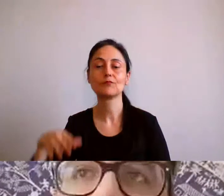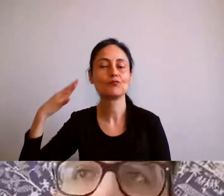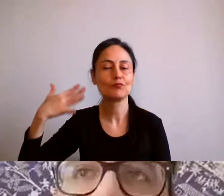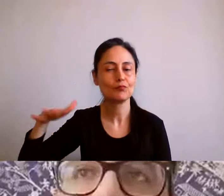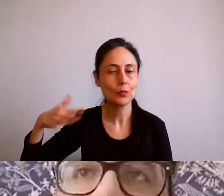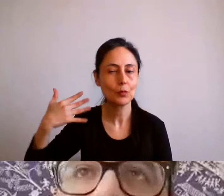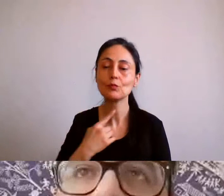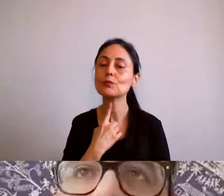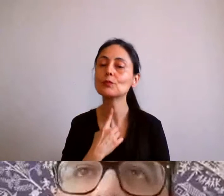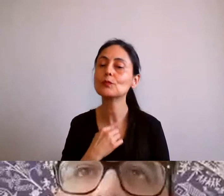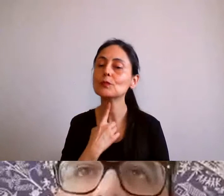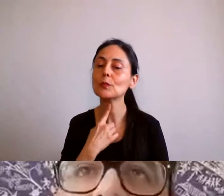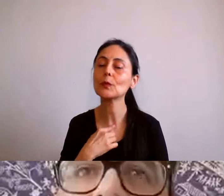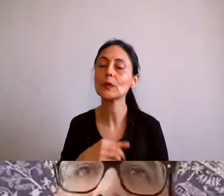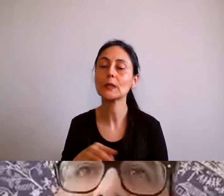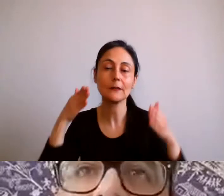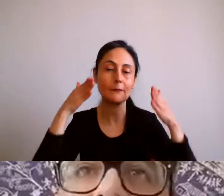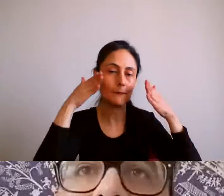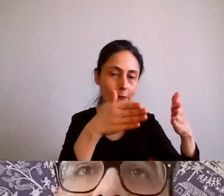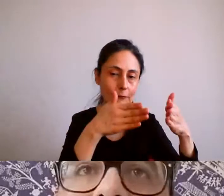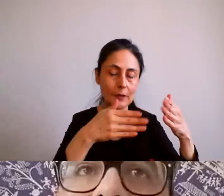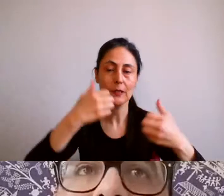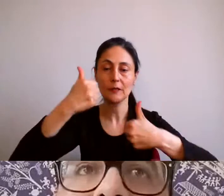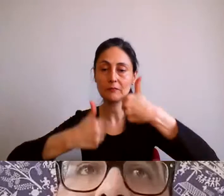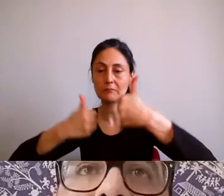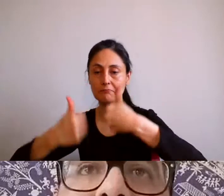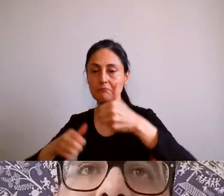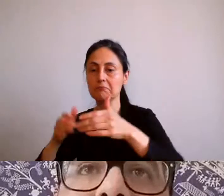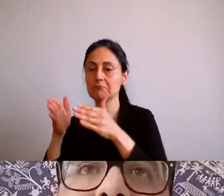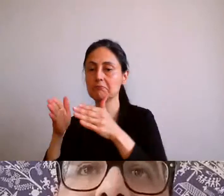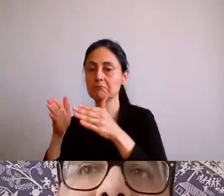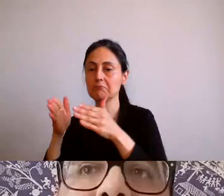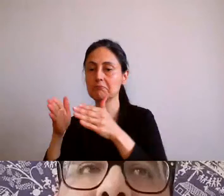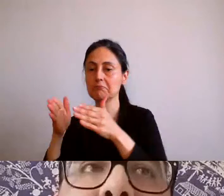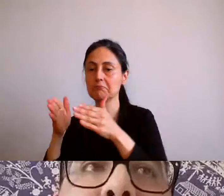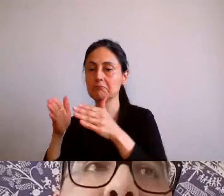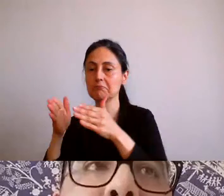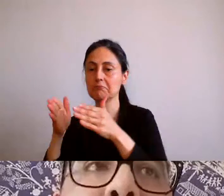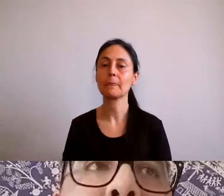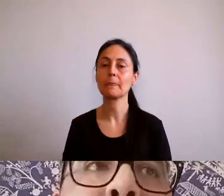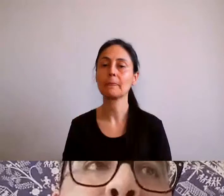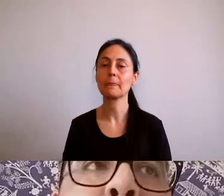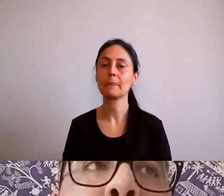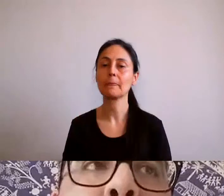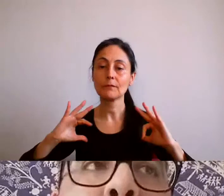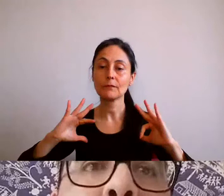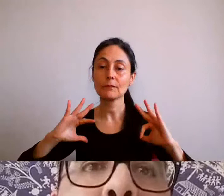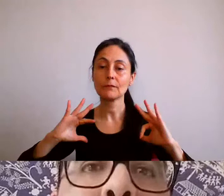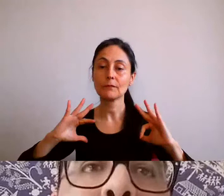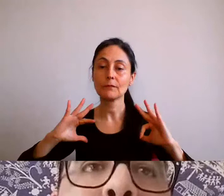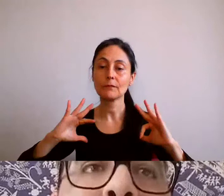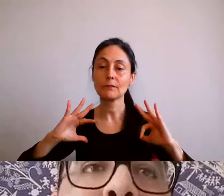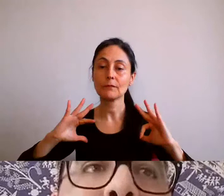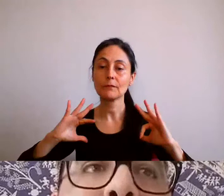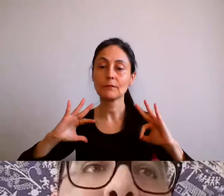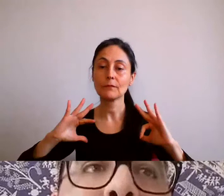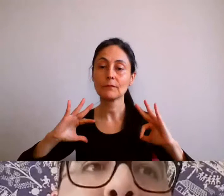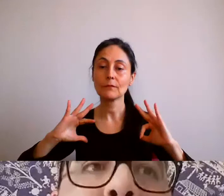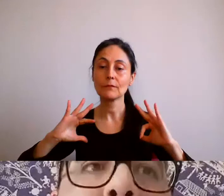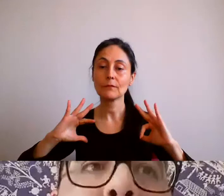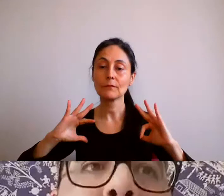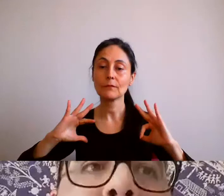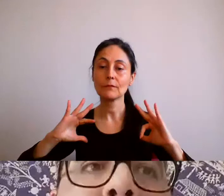enfoques desde sus respectivas profesiones y disciplinas. Felicitar a los organizadores de este coloquio, que